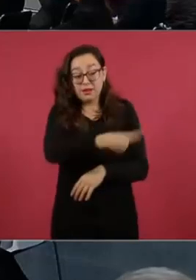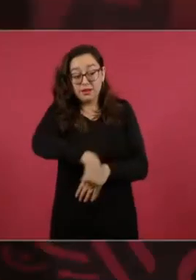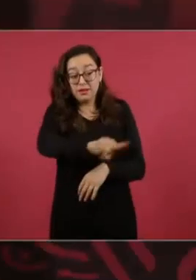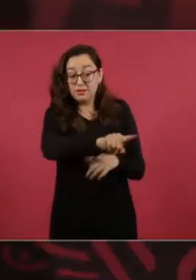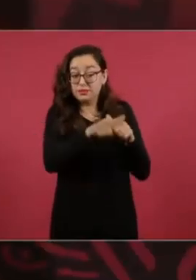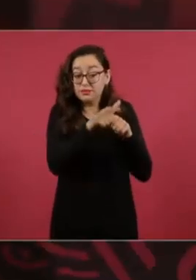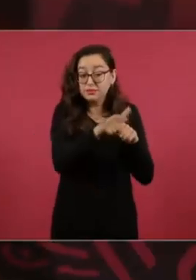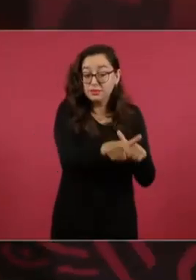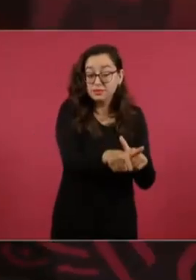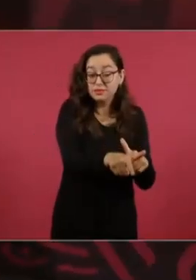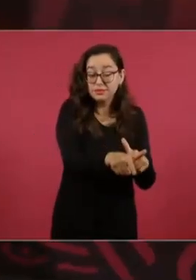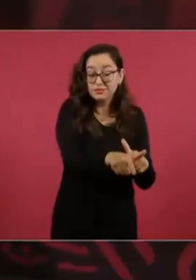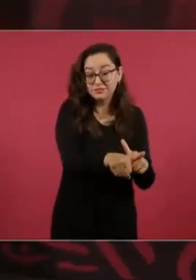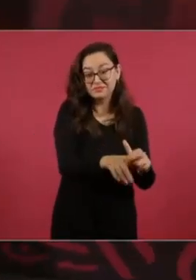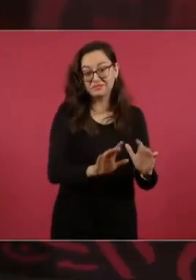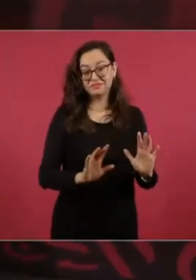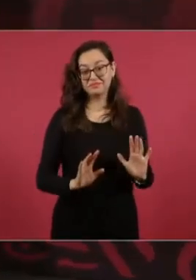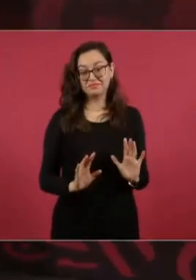Esto